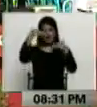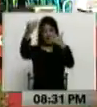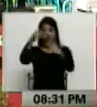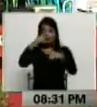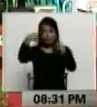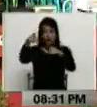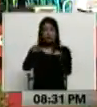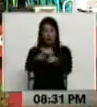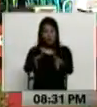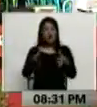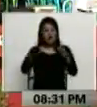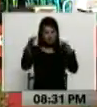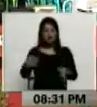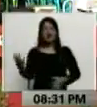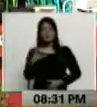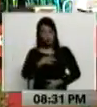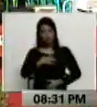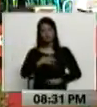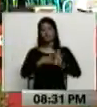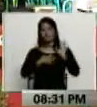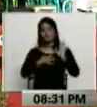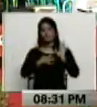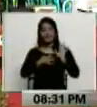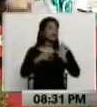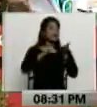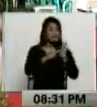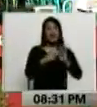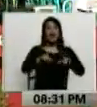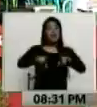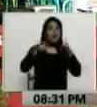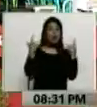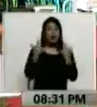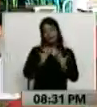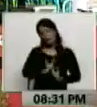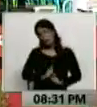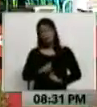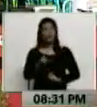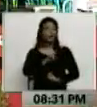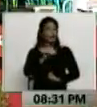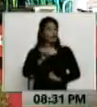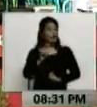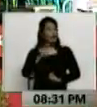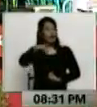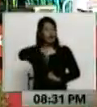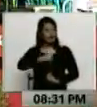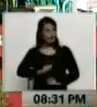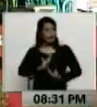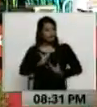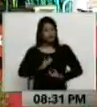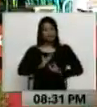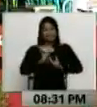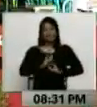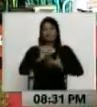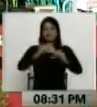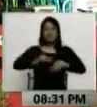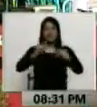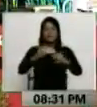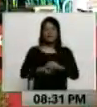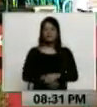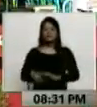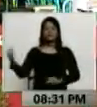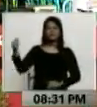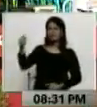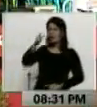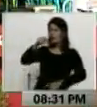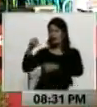que el año que viene seremos campeones por falta de optimismo no será eso se lo garantizo Ojalá